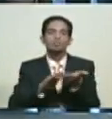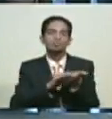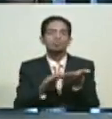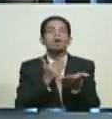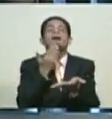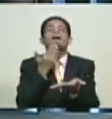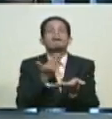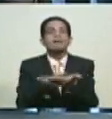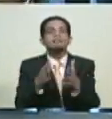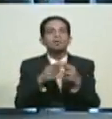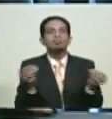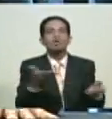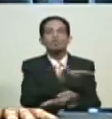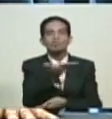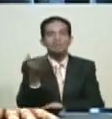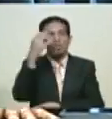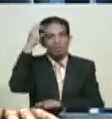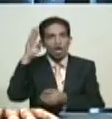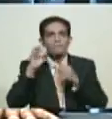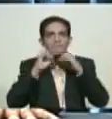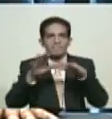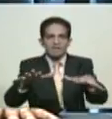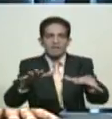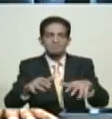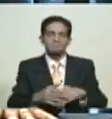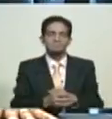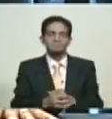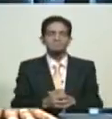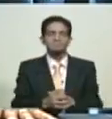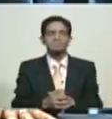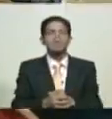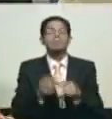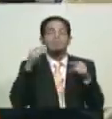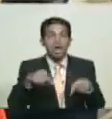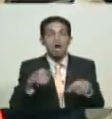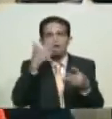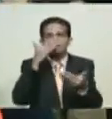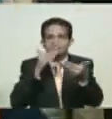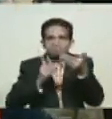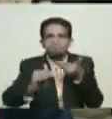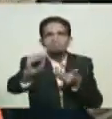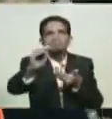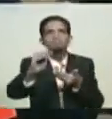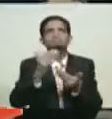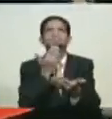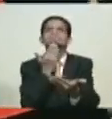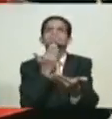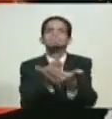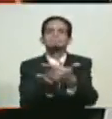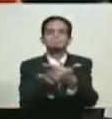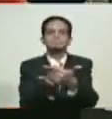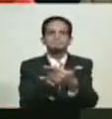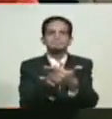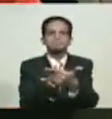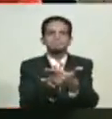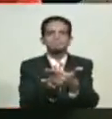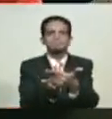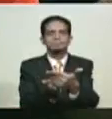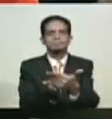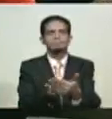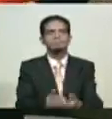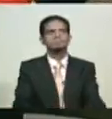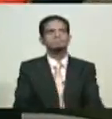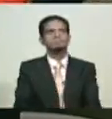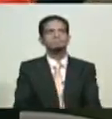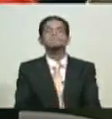todos que dios los bendiga por ahora y para siempre gracias escuchábamos palabras del presidente constitucional de la